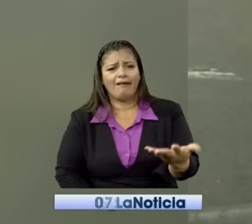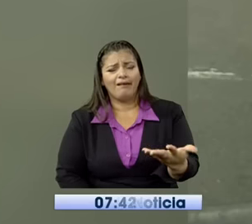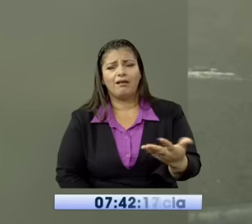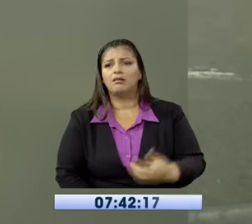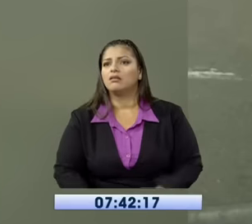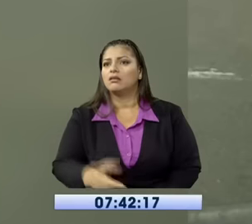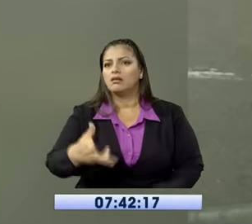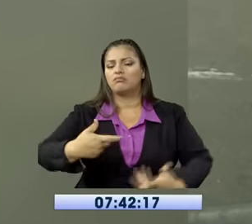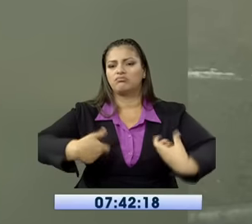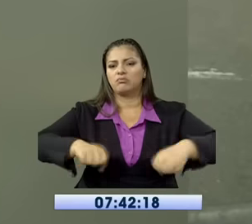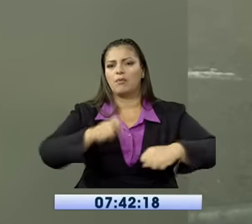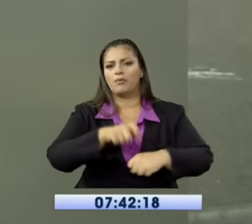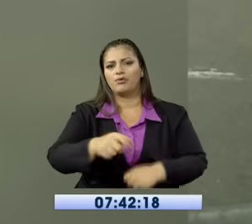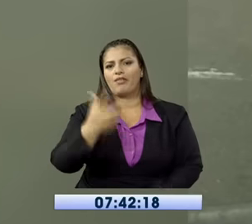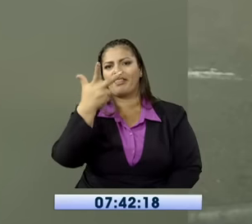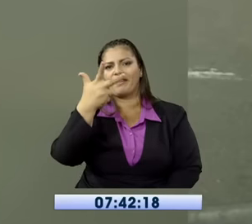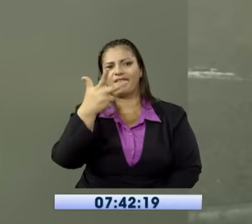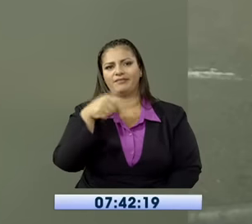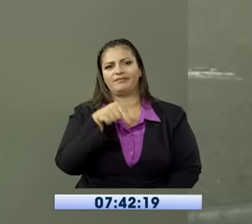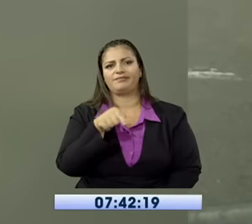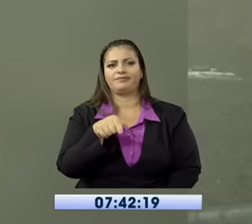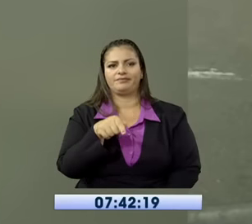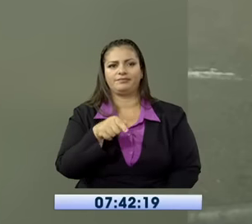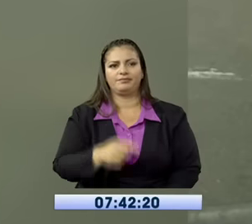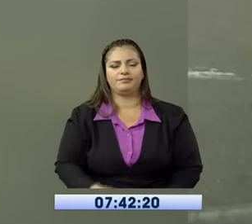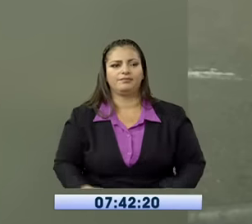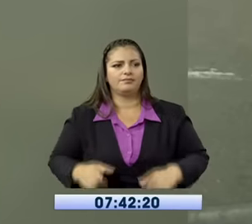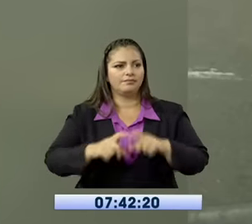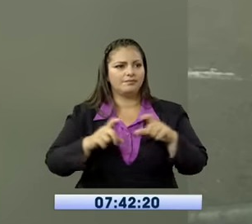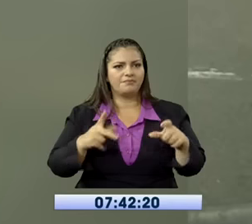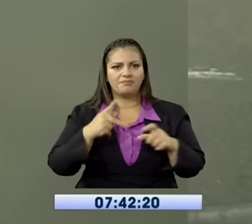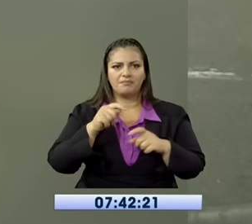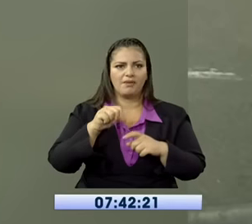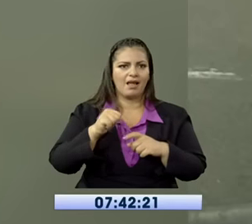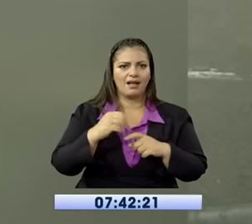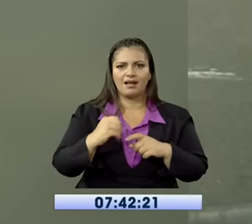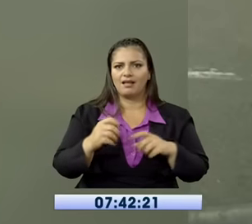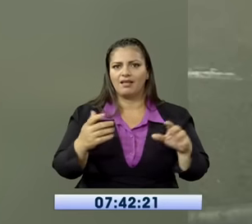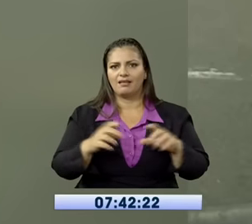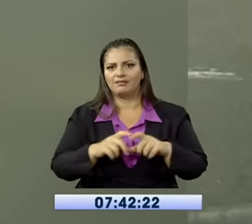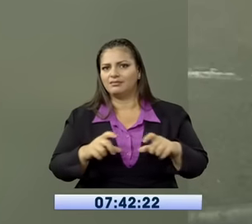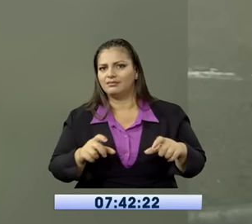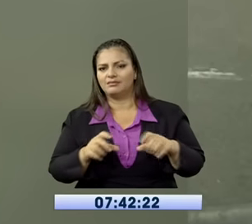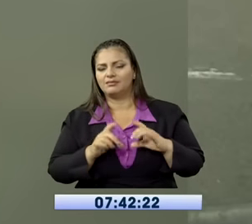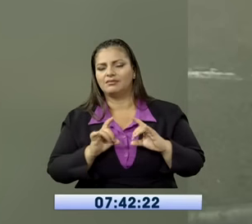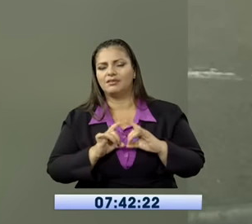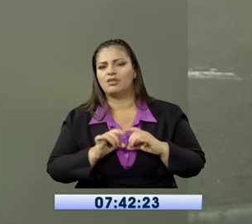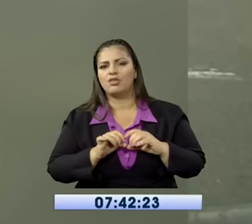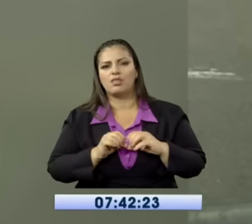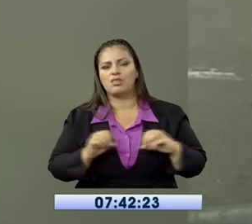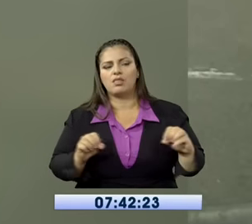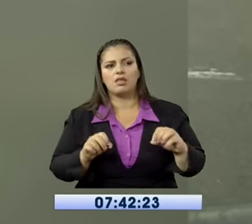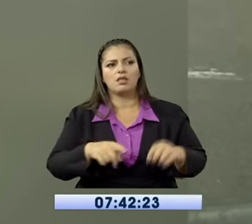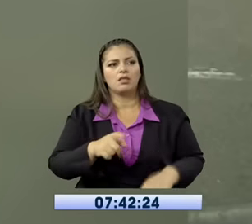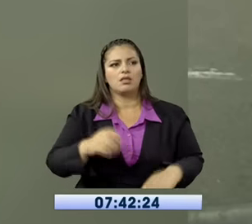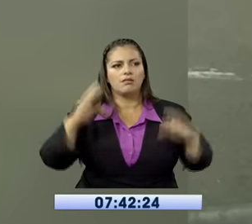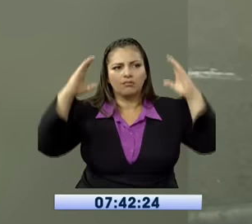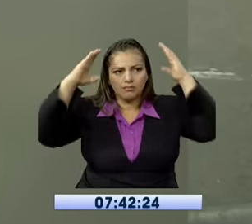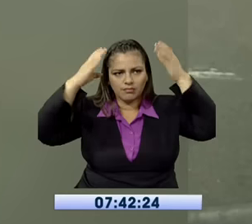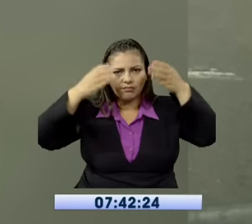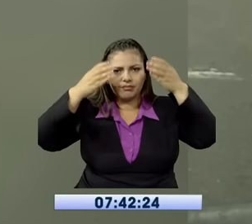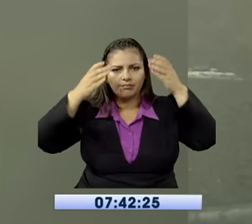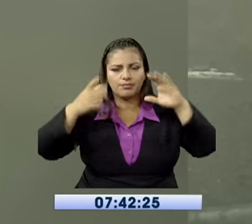apreciar en moto y sin placa exponiendo la vida de la criatura Así es desde kinin me dicen que un niño o menor de